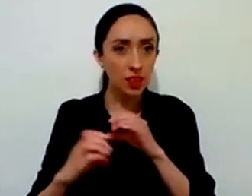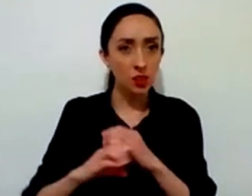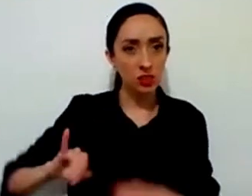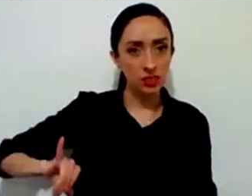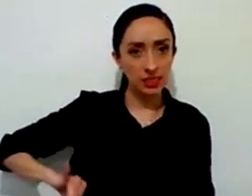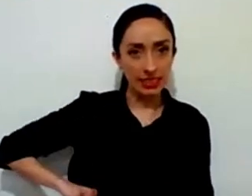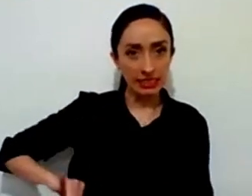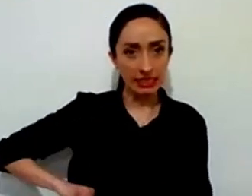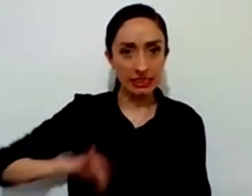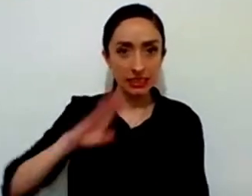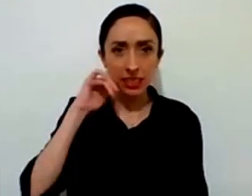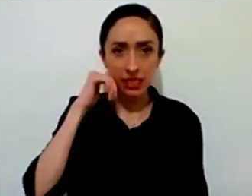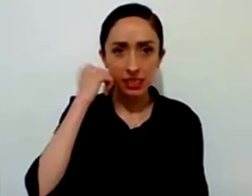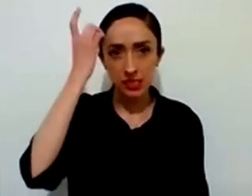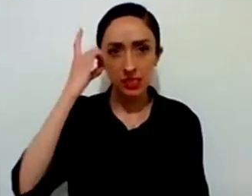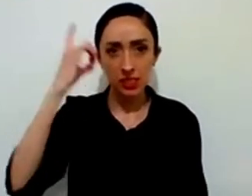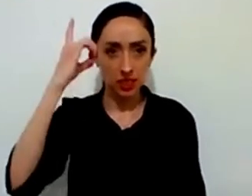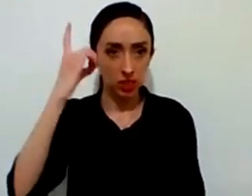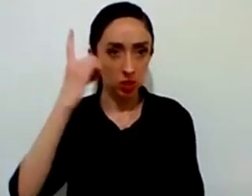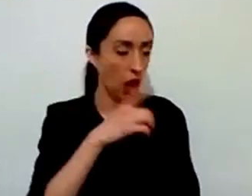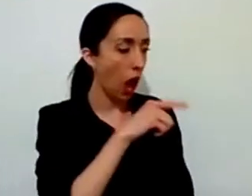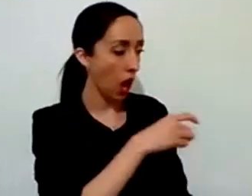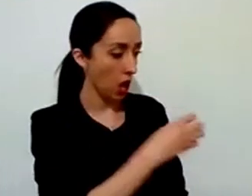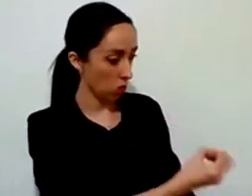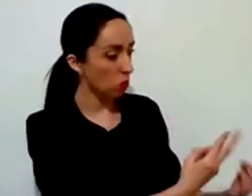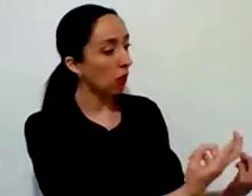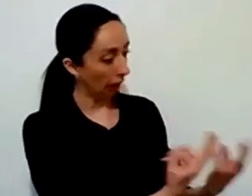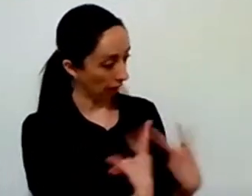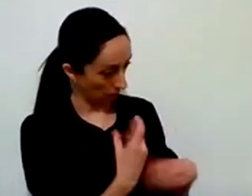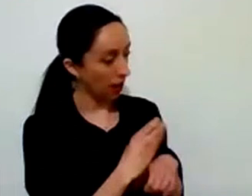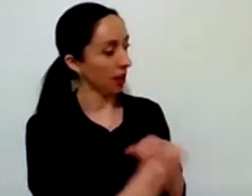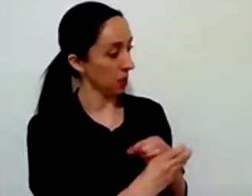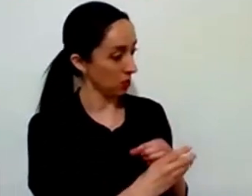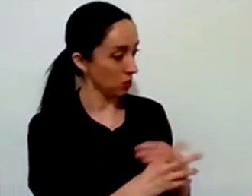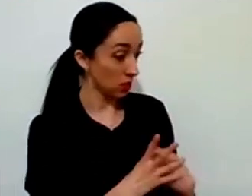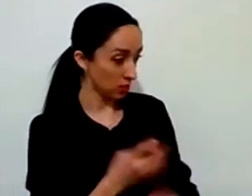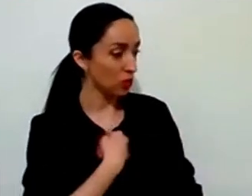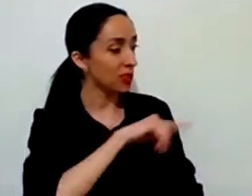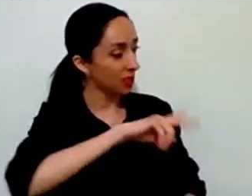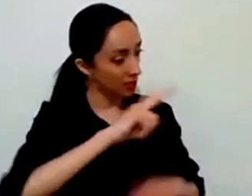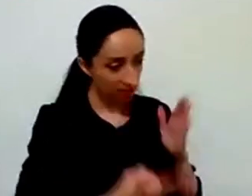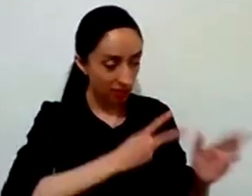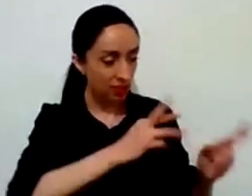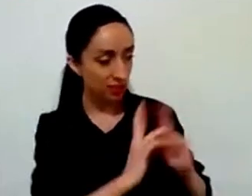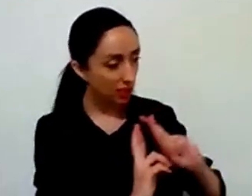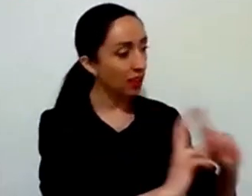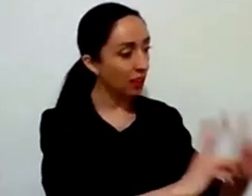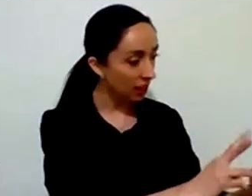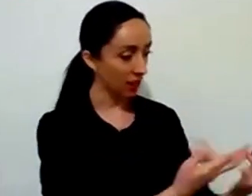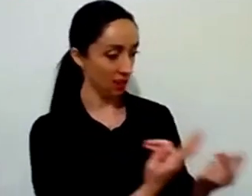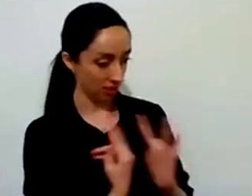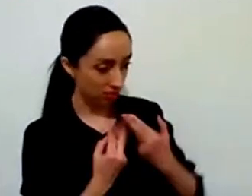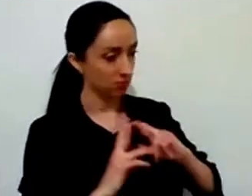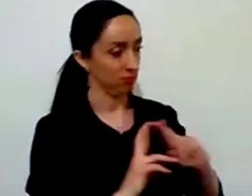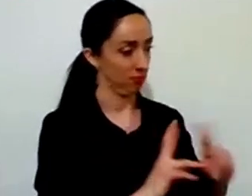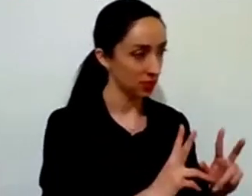relación en una amistad es como si hoy en día dijéramos mira vamos a